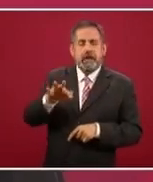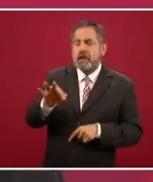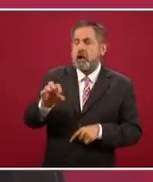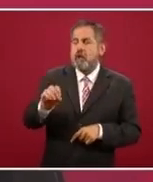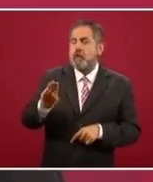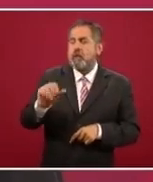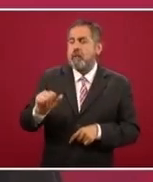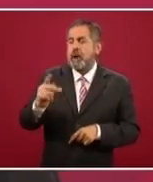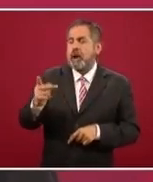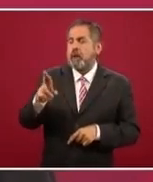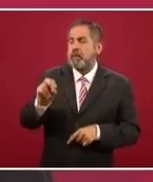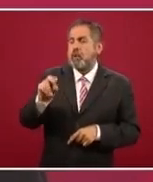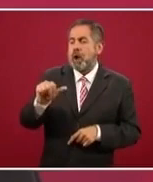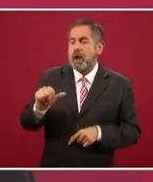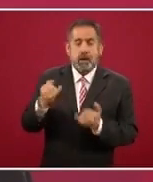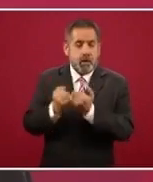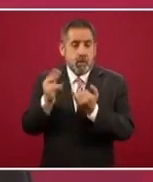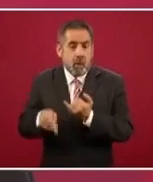FOAPROA.